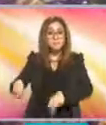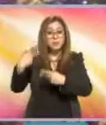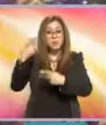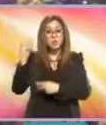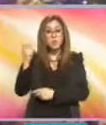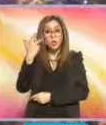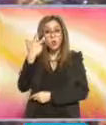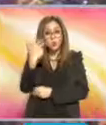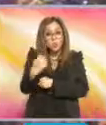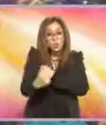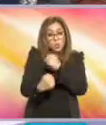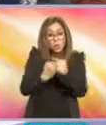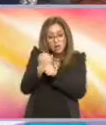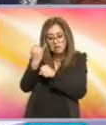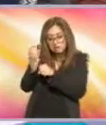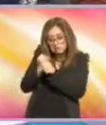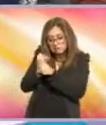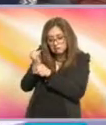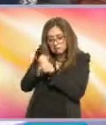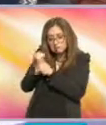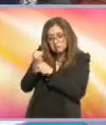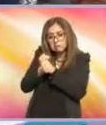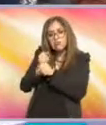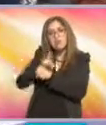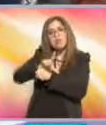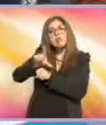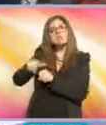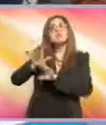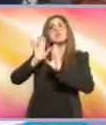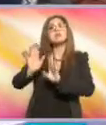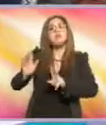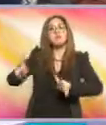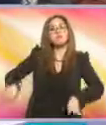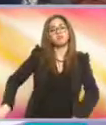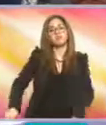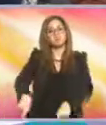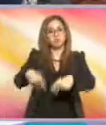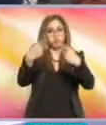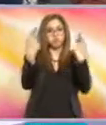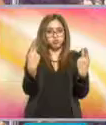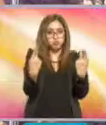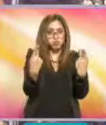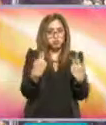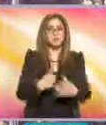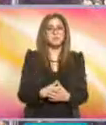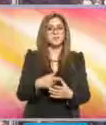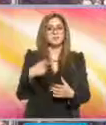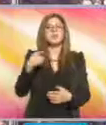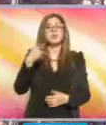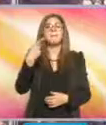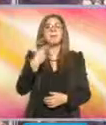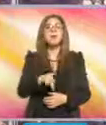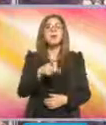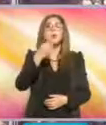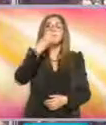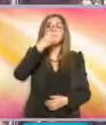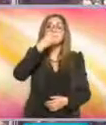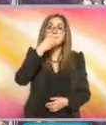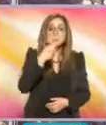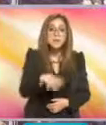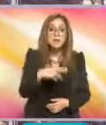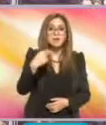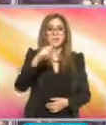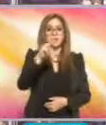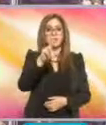8 años en lanzarla. Y o sea, que 8 años de investigación. De investigación para poderla lanzar. Y que además me parece fantástico porque se